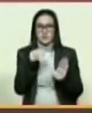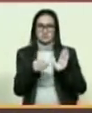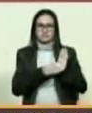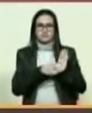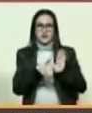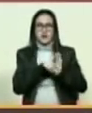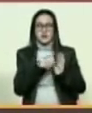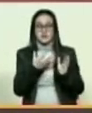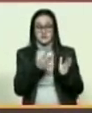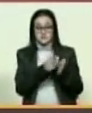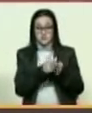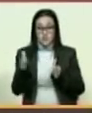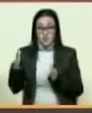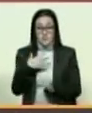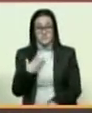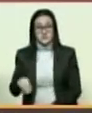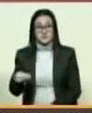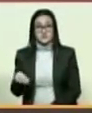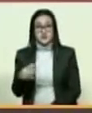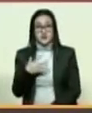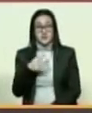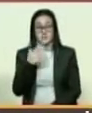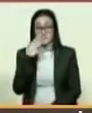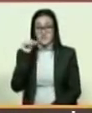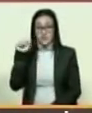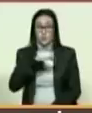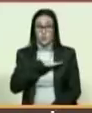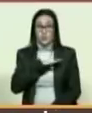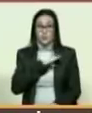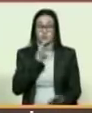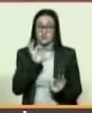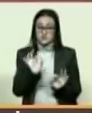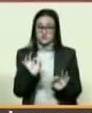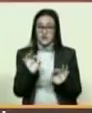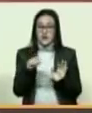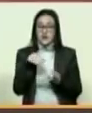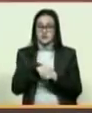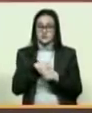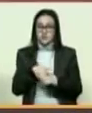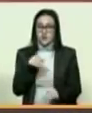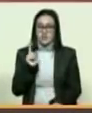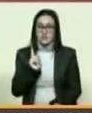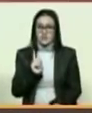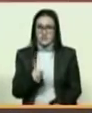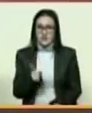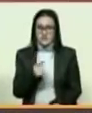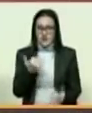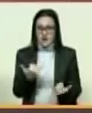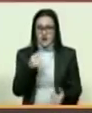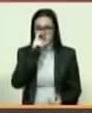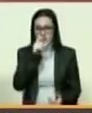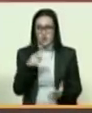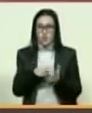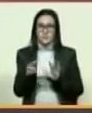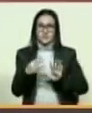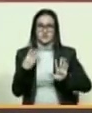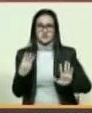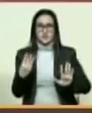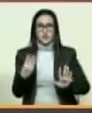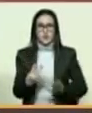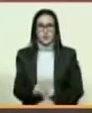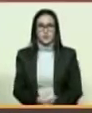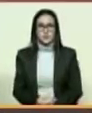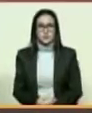el periodo presidencial del presidente Nicolás Maduro señala que las elecciones debían hacerse en este año 2018.